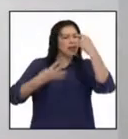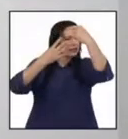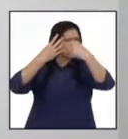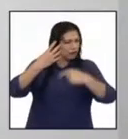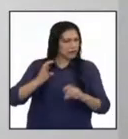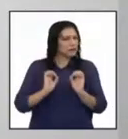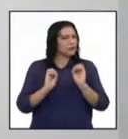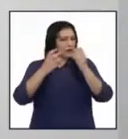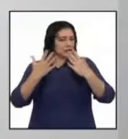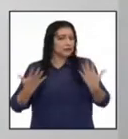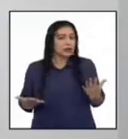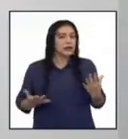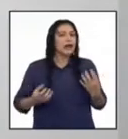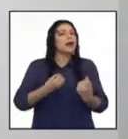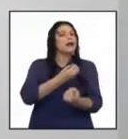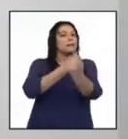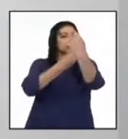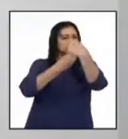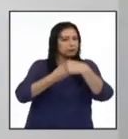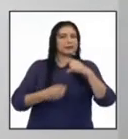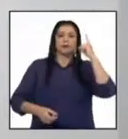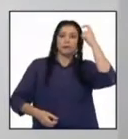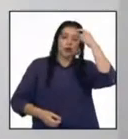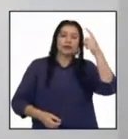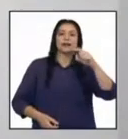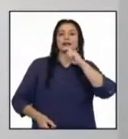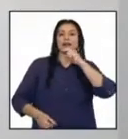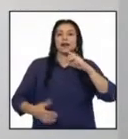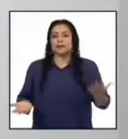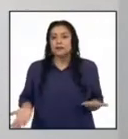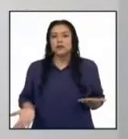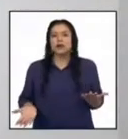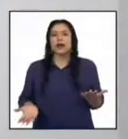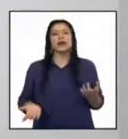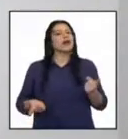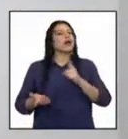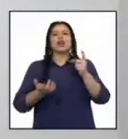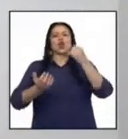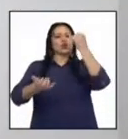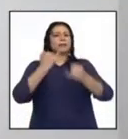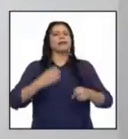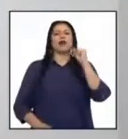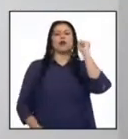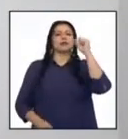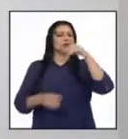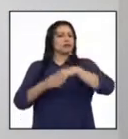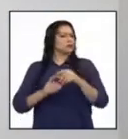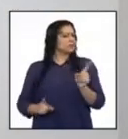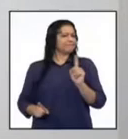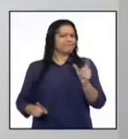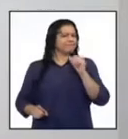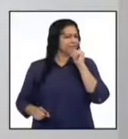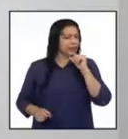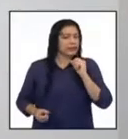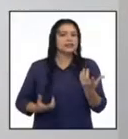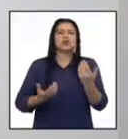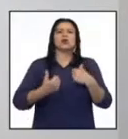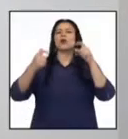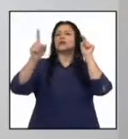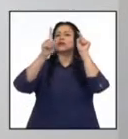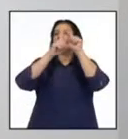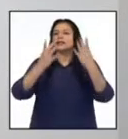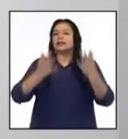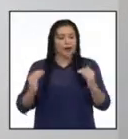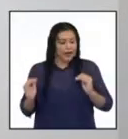entre otros. La participación política de la mujer no acaba con el derecho al voto, sino que busca